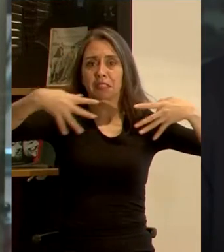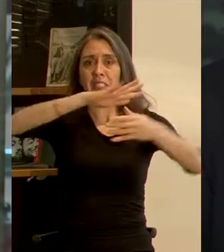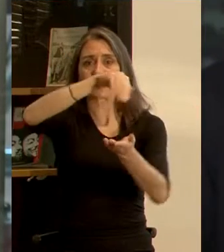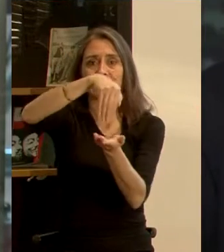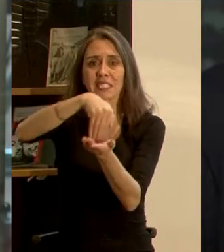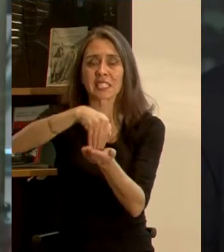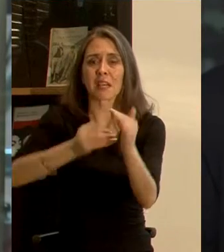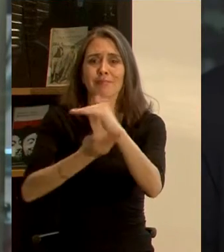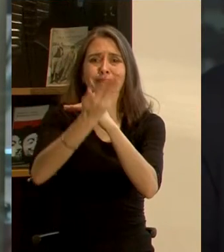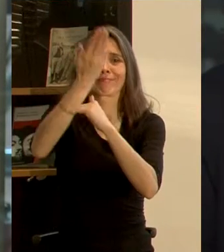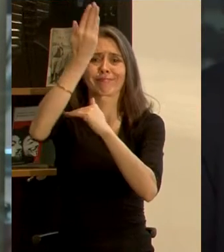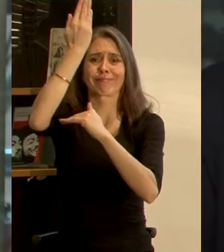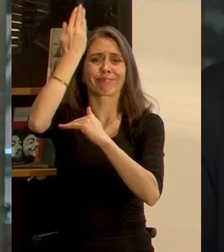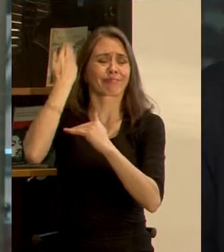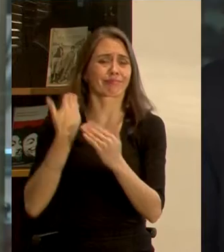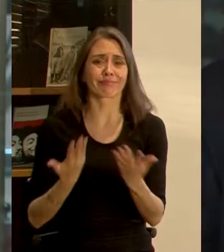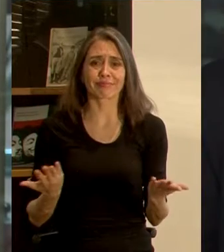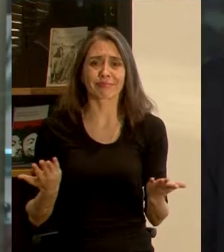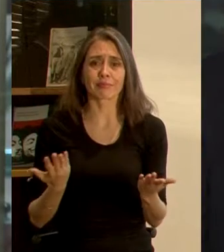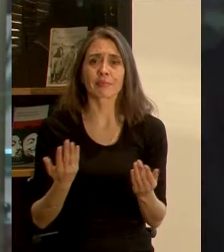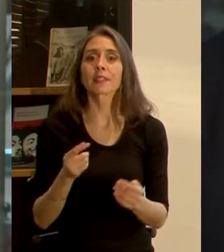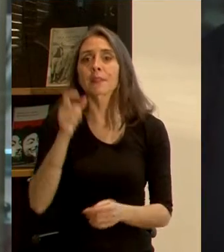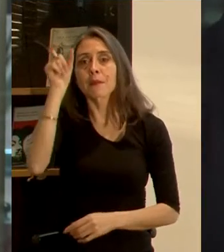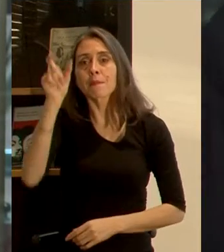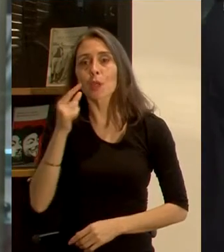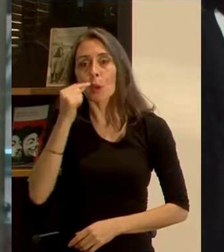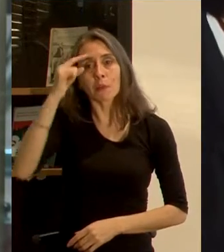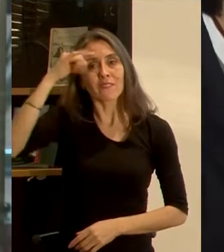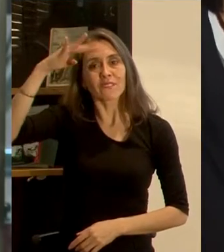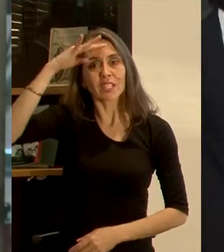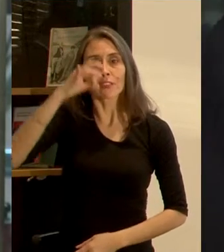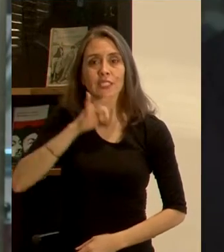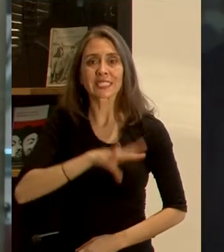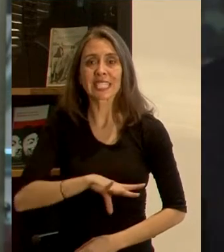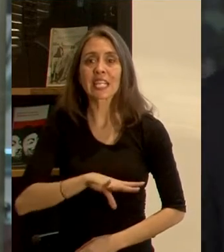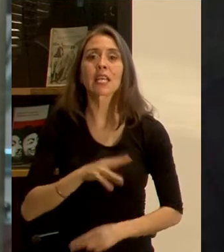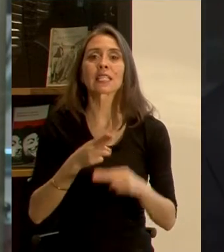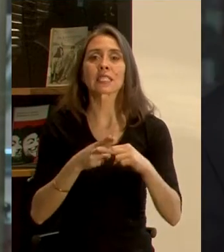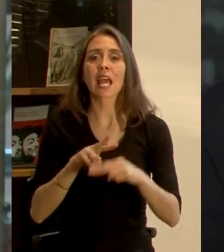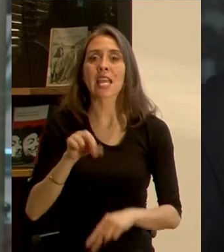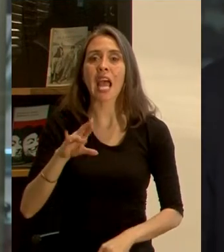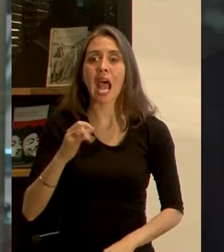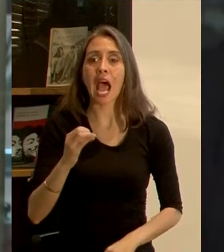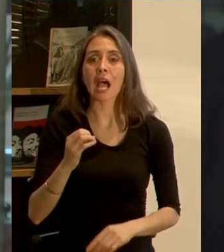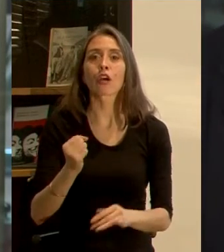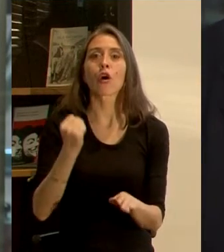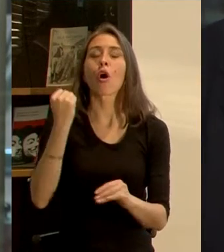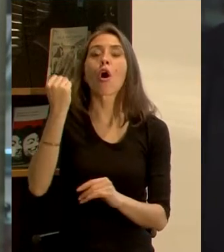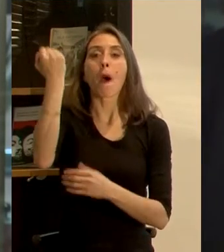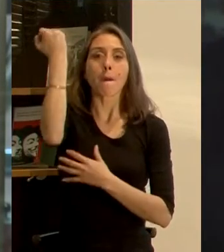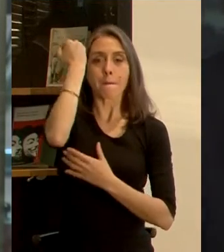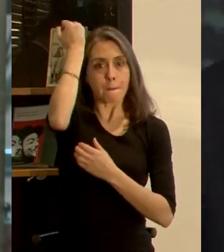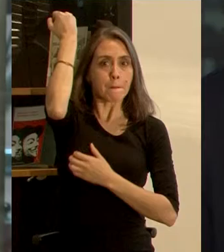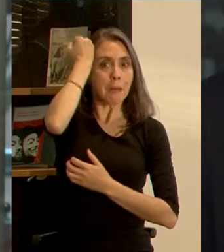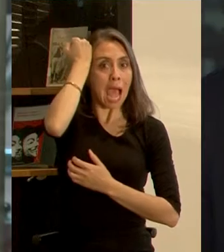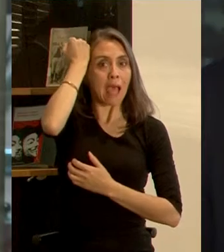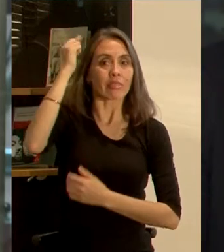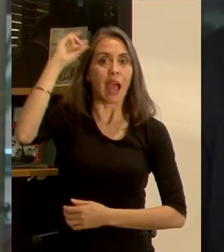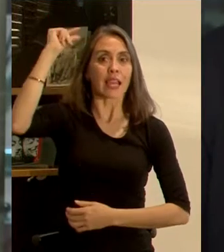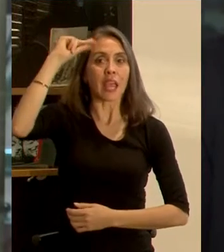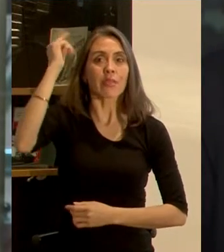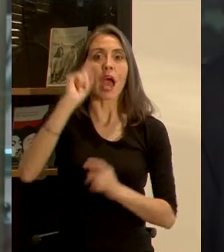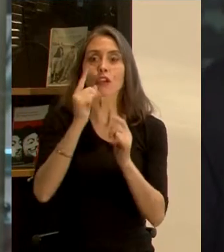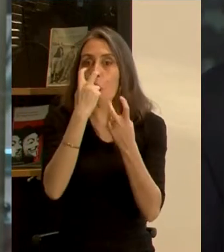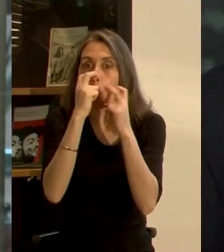que es totalmente anacrónica, que es, como diría este filósofo chileno Naranjo, es un crimen a la creatividad, a la curiosidad, a